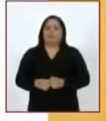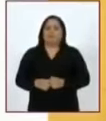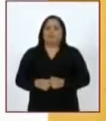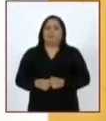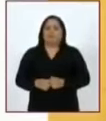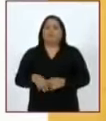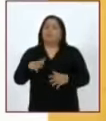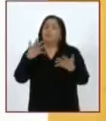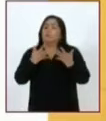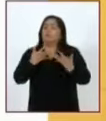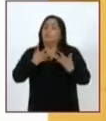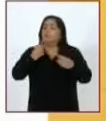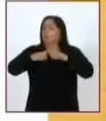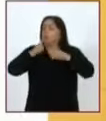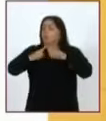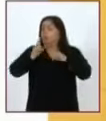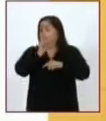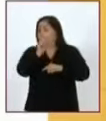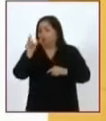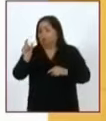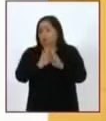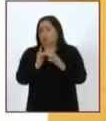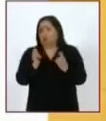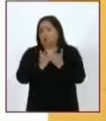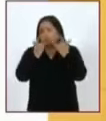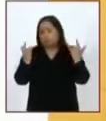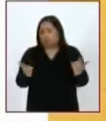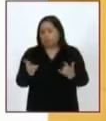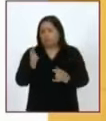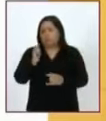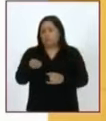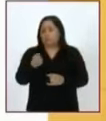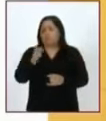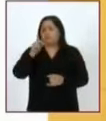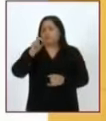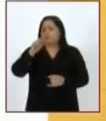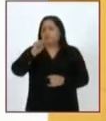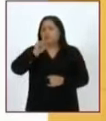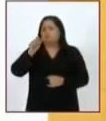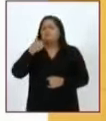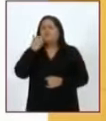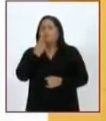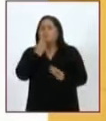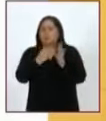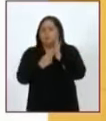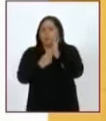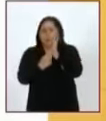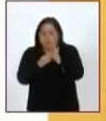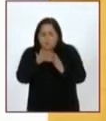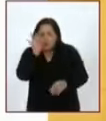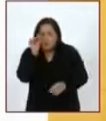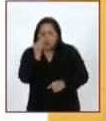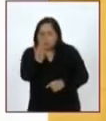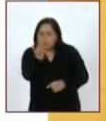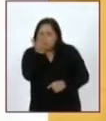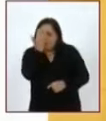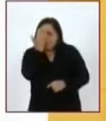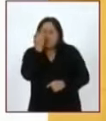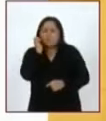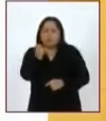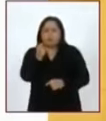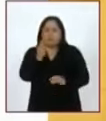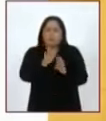Hay diferentes planos en las historietas. El plano detalle nos muestra un detalle, así como su nombre lo indica, de